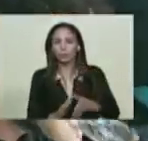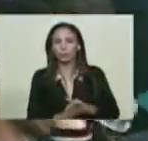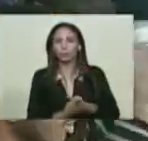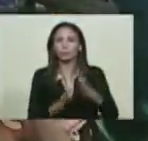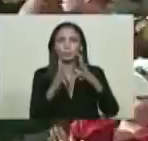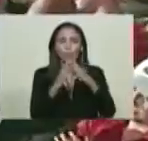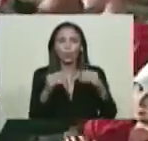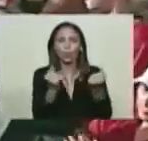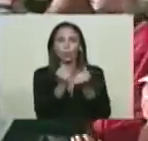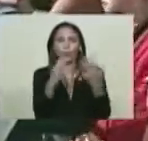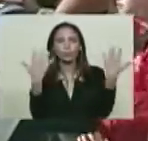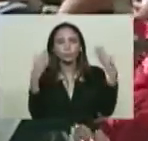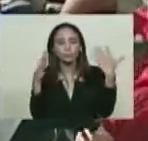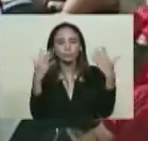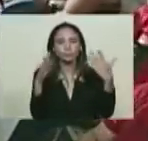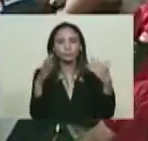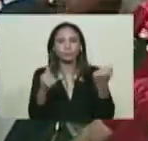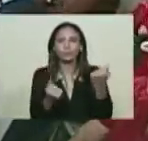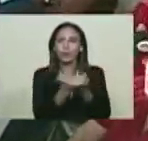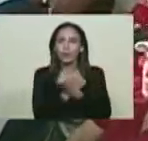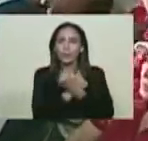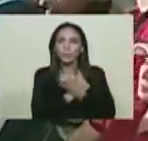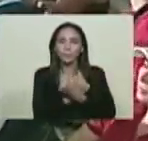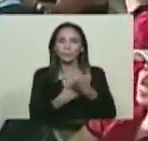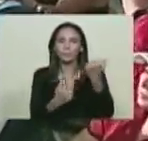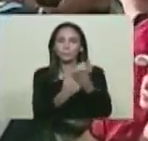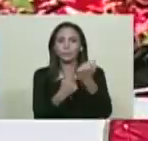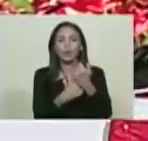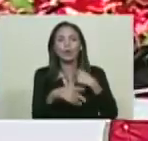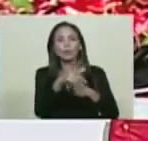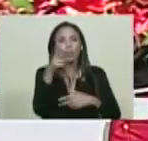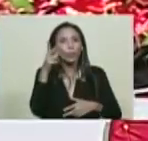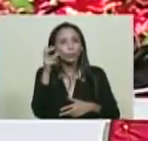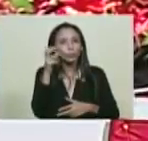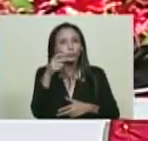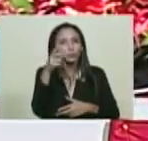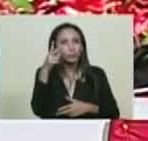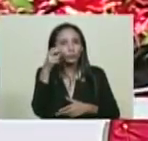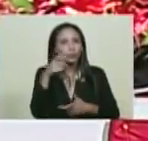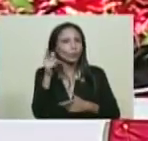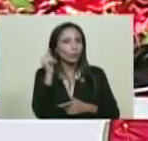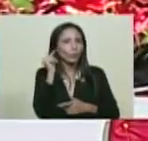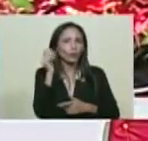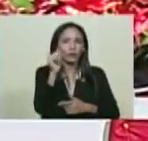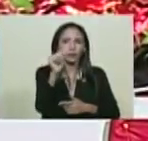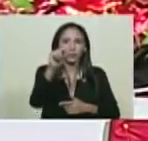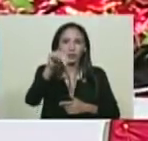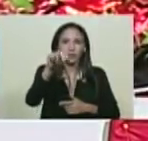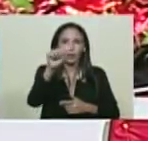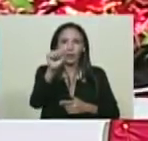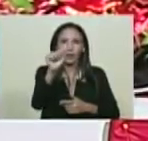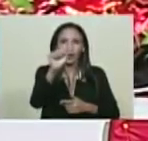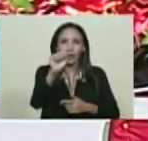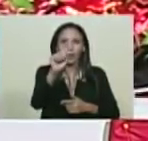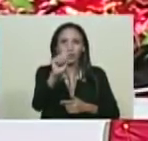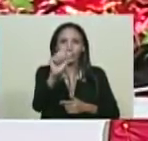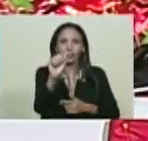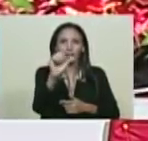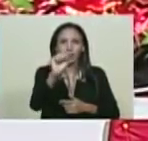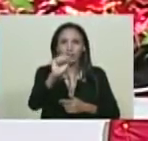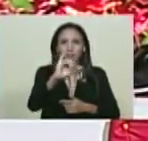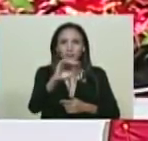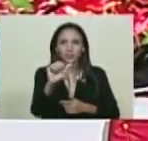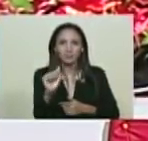amorcultores. Estuve escuchando a Anastasia, nombre tan bonito, Anastasia,